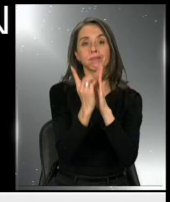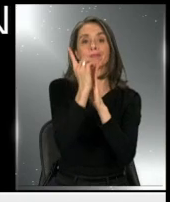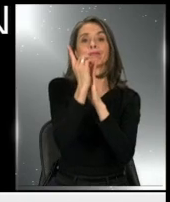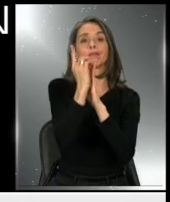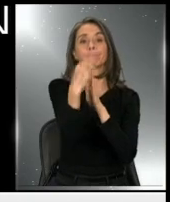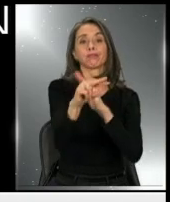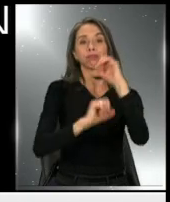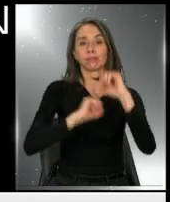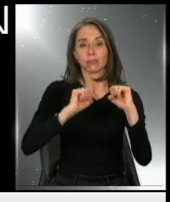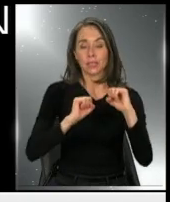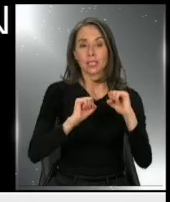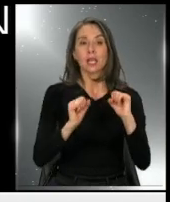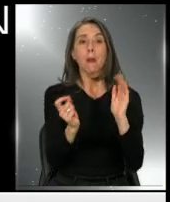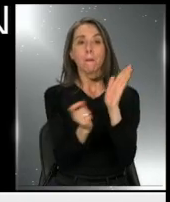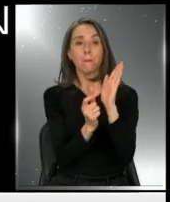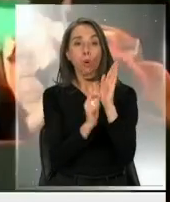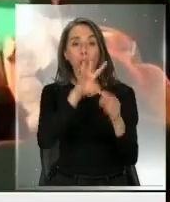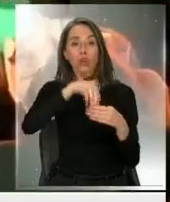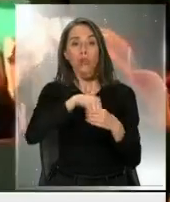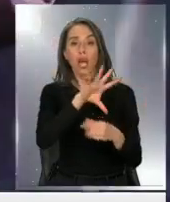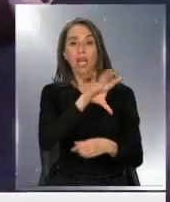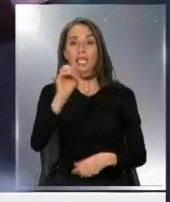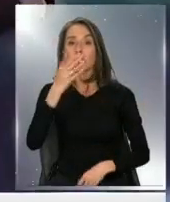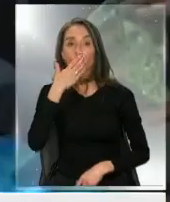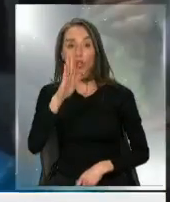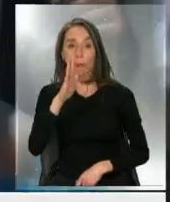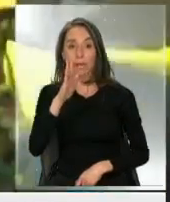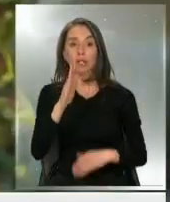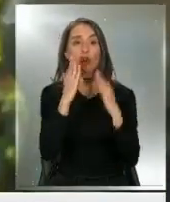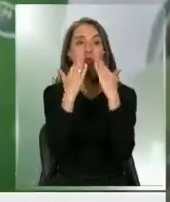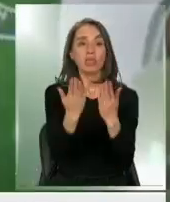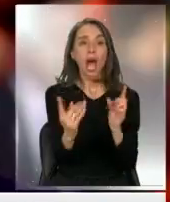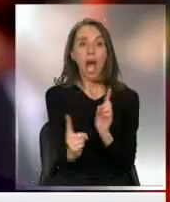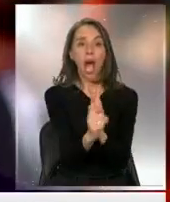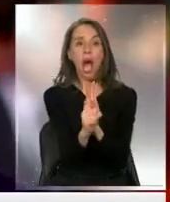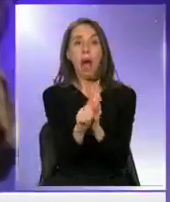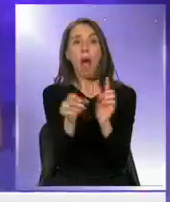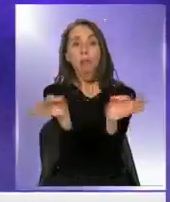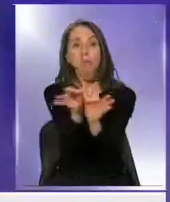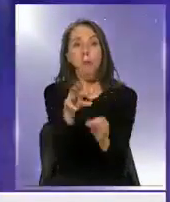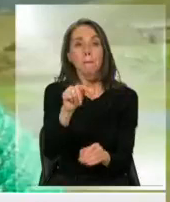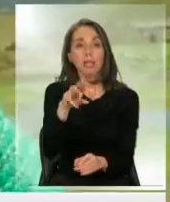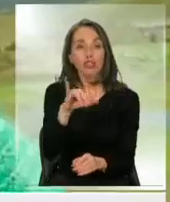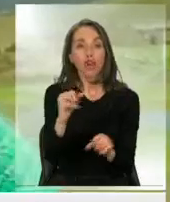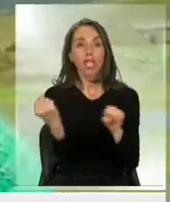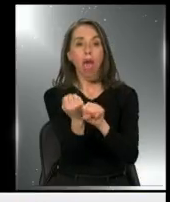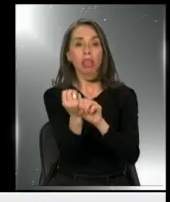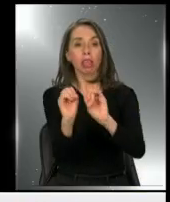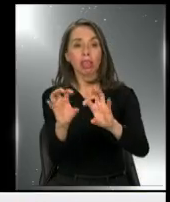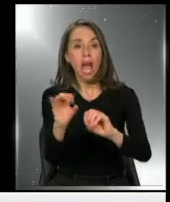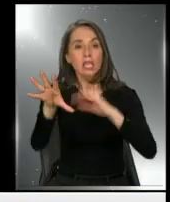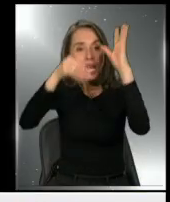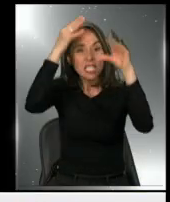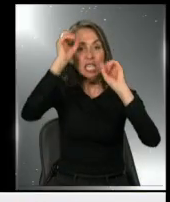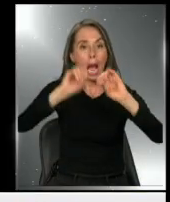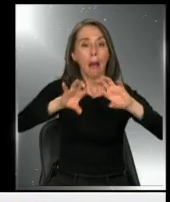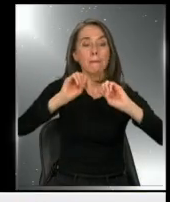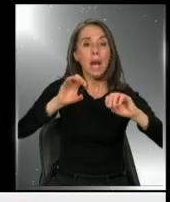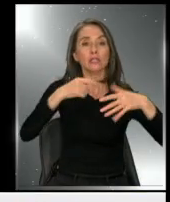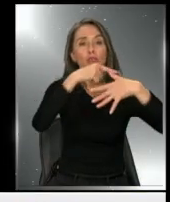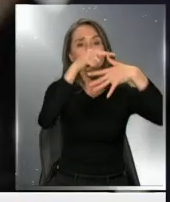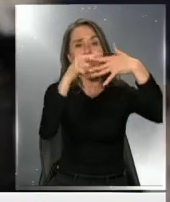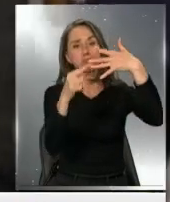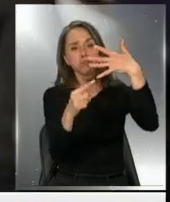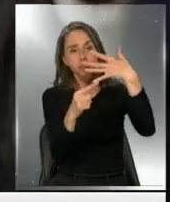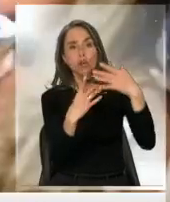Por eso, quienes llegan al ranking de los 500 mejores acceden a mentorías, a talleres, a capacitaciones y, por supuesto, a